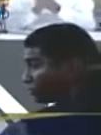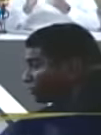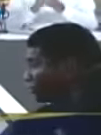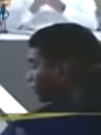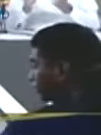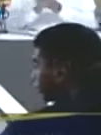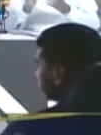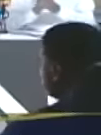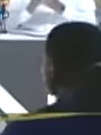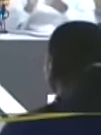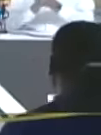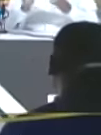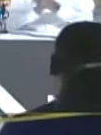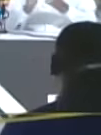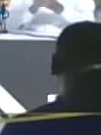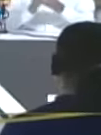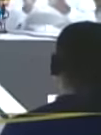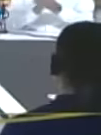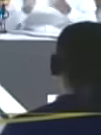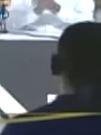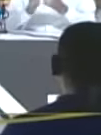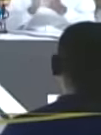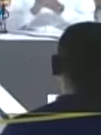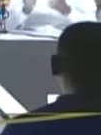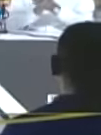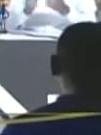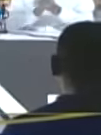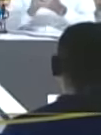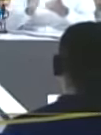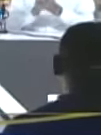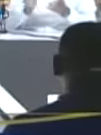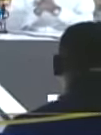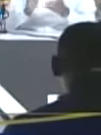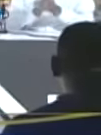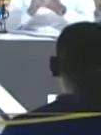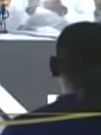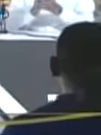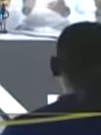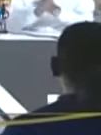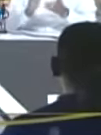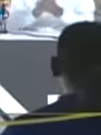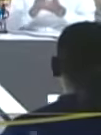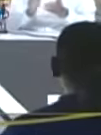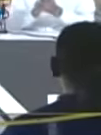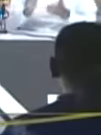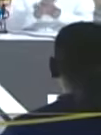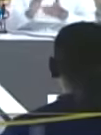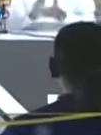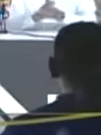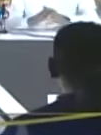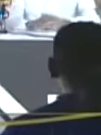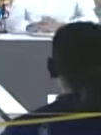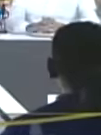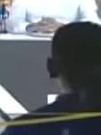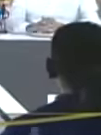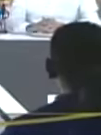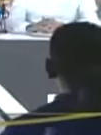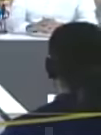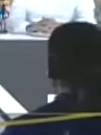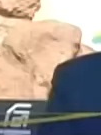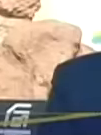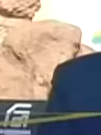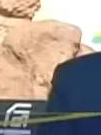lo que esté mal, donde esté, como esté, revolucionar las cosas, no conformarse, superar